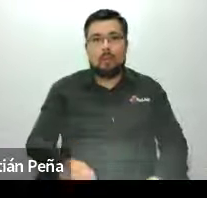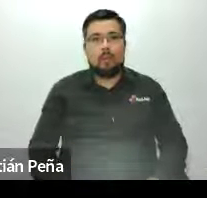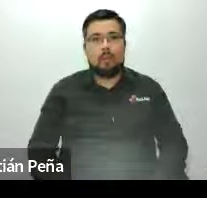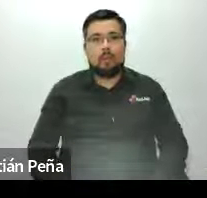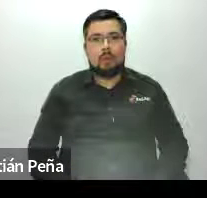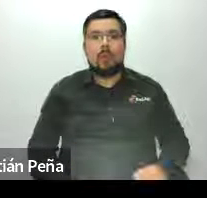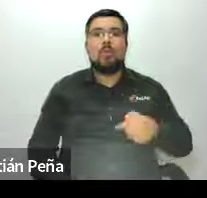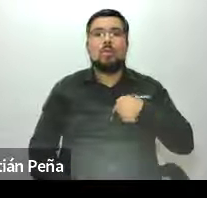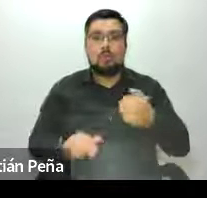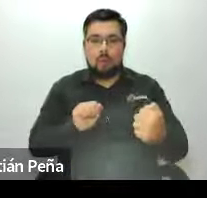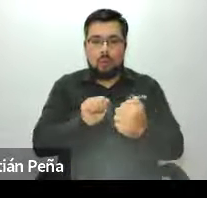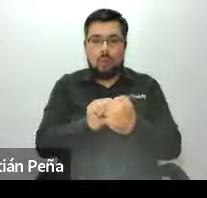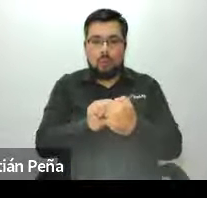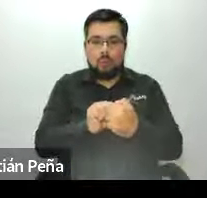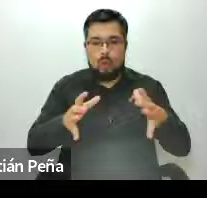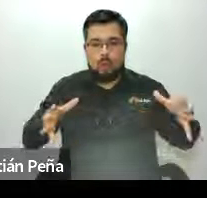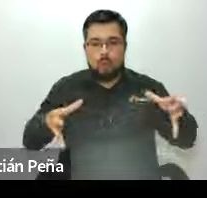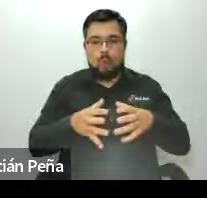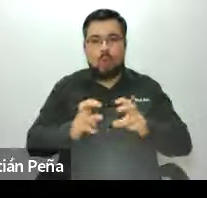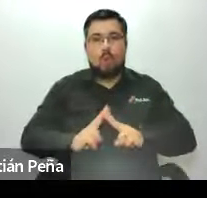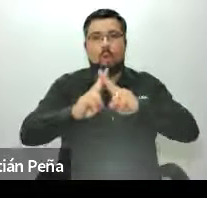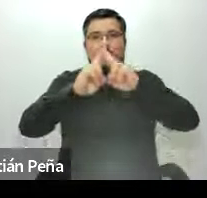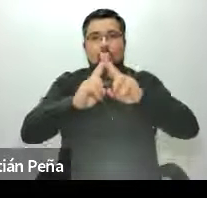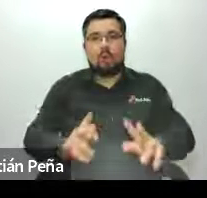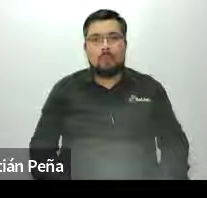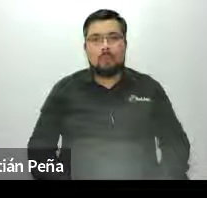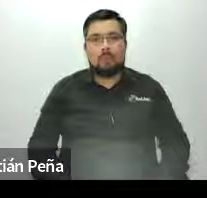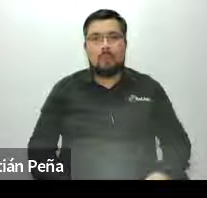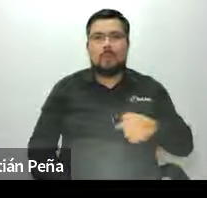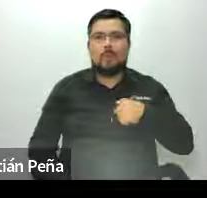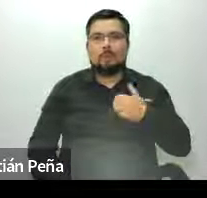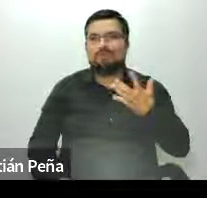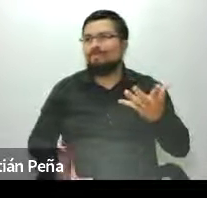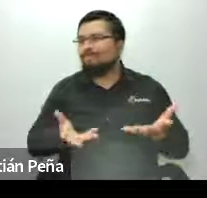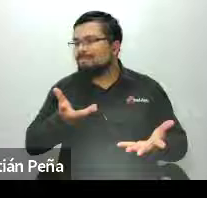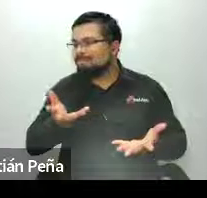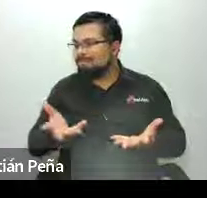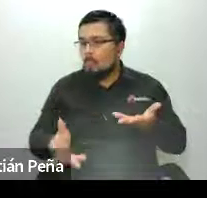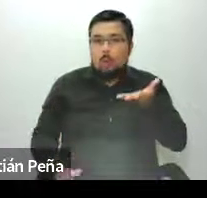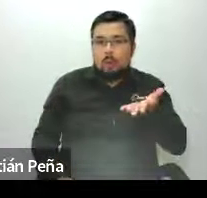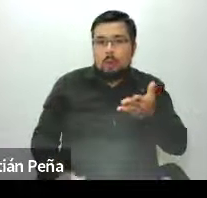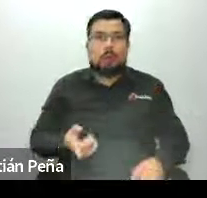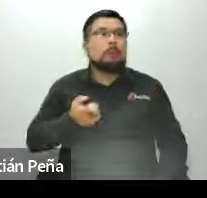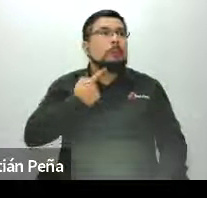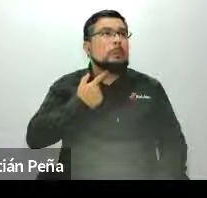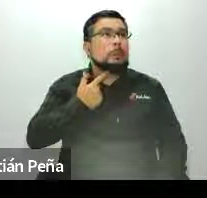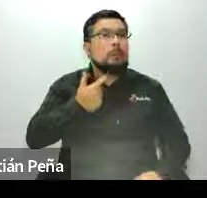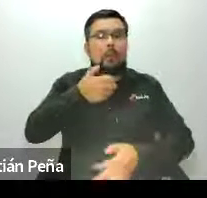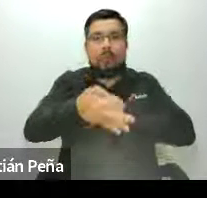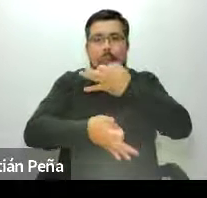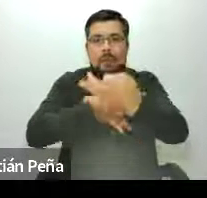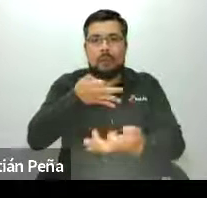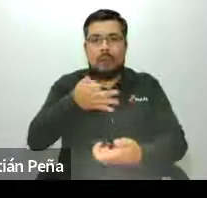equipo constructor. Y, y yo lo que sí, por eso nos interesa mucho contar un poco estas